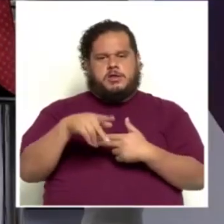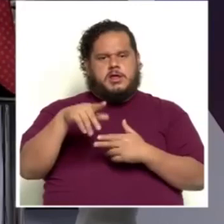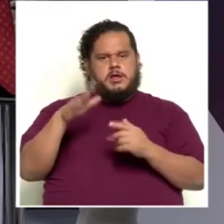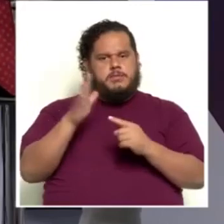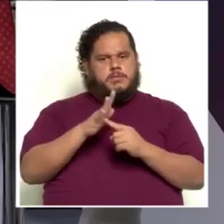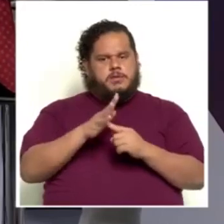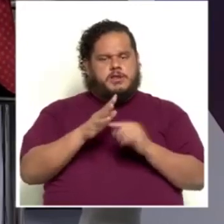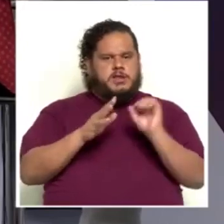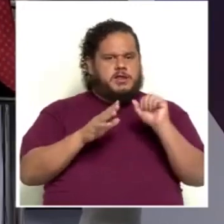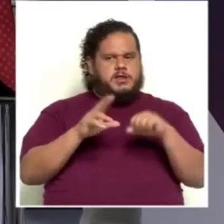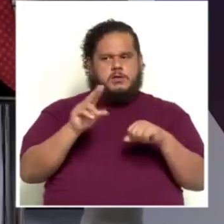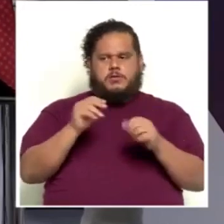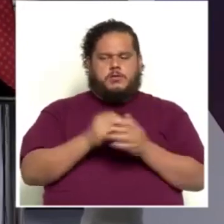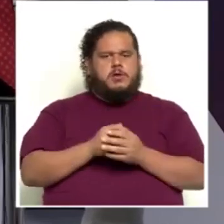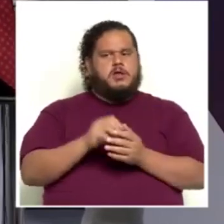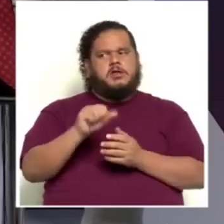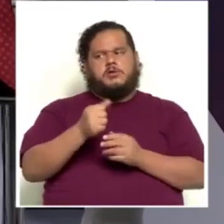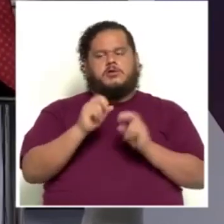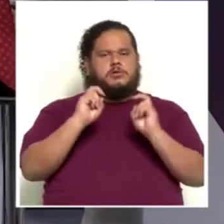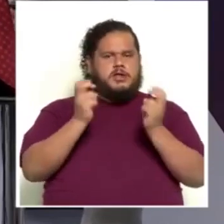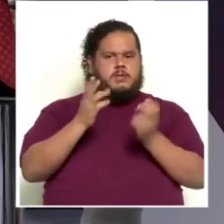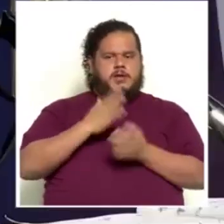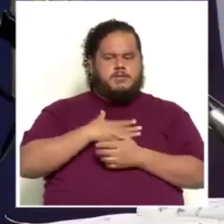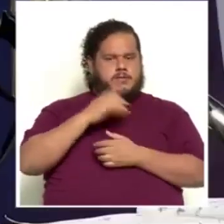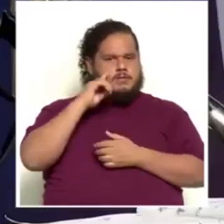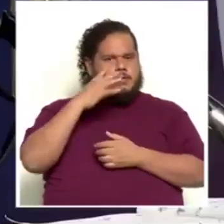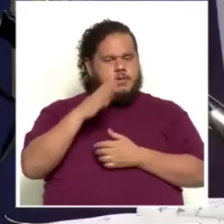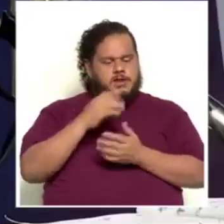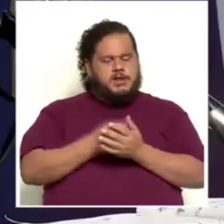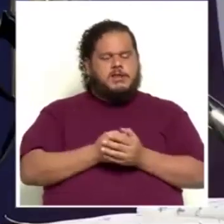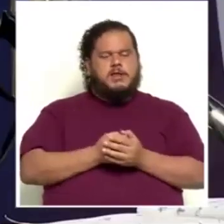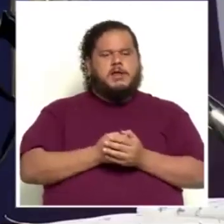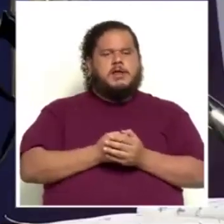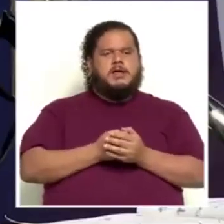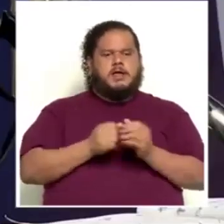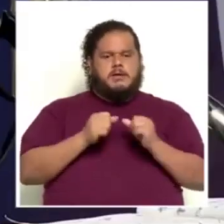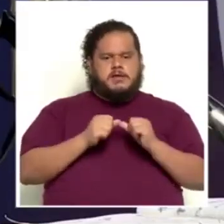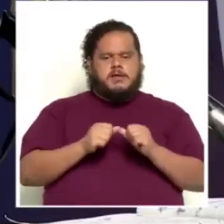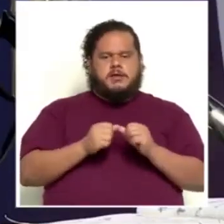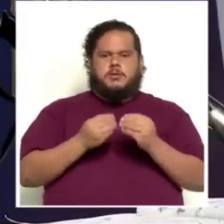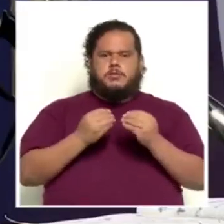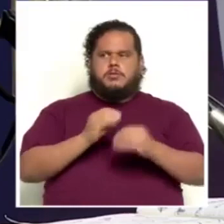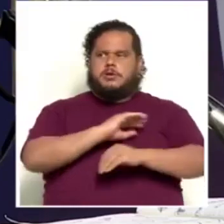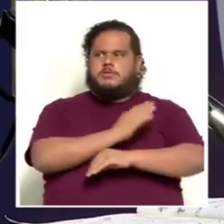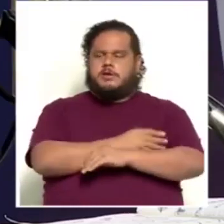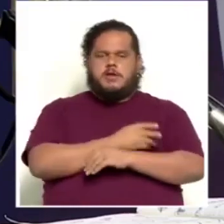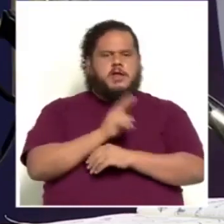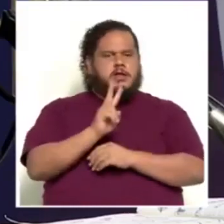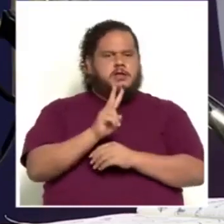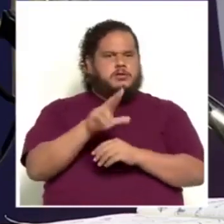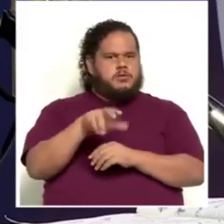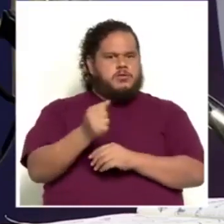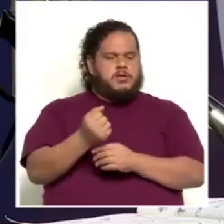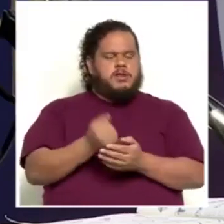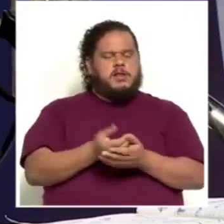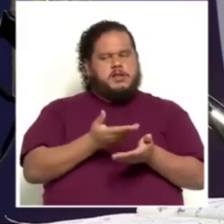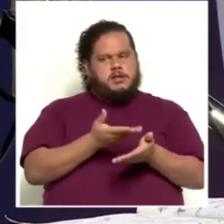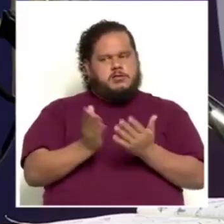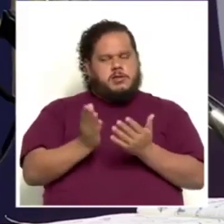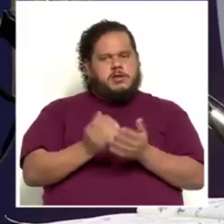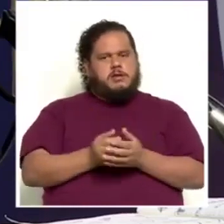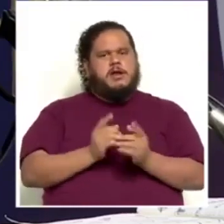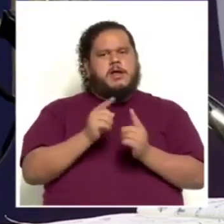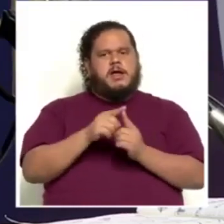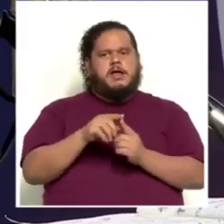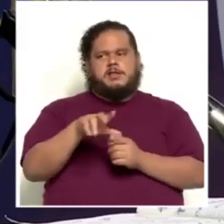no. Y ese va a ser también otro tema que me parece va a aflorar con suma fuerza durante estos 2 meses que nos van a llevar hasta